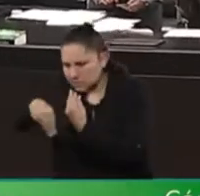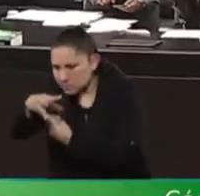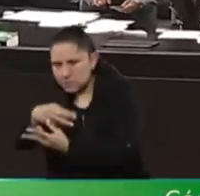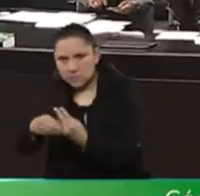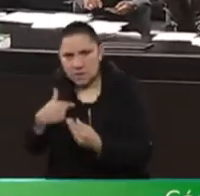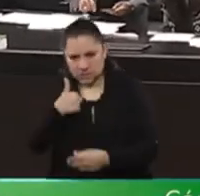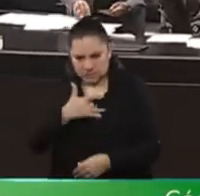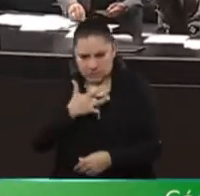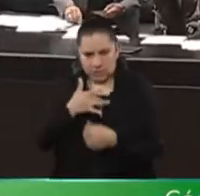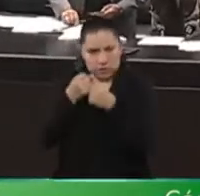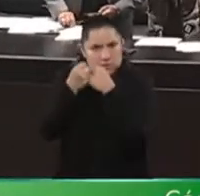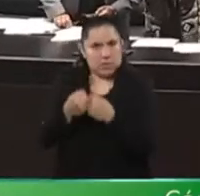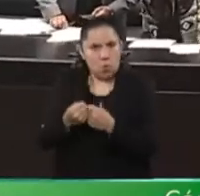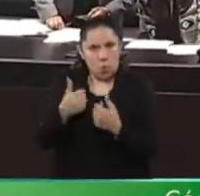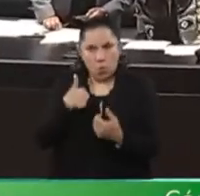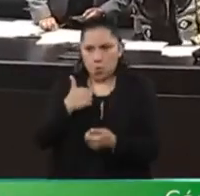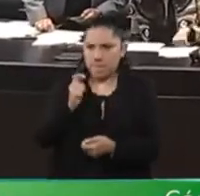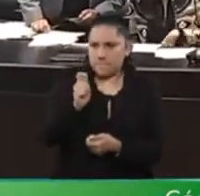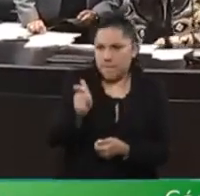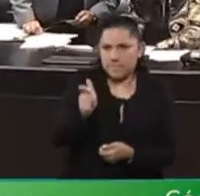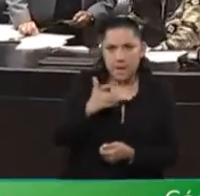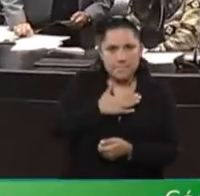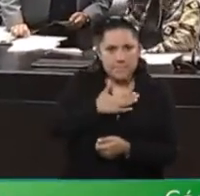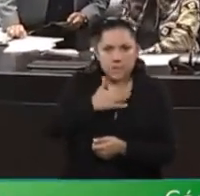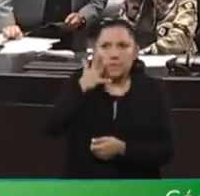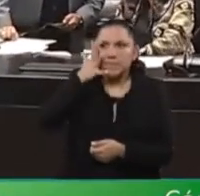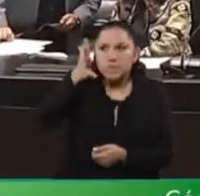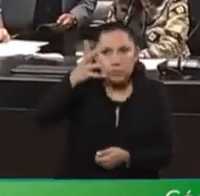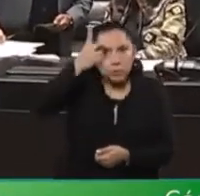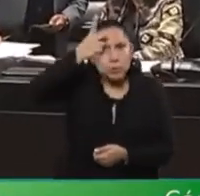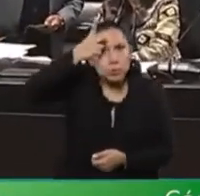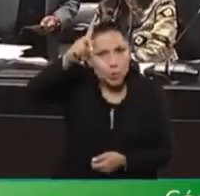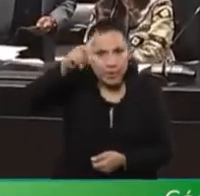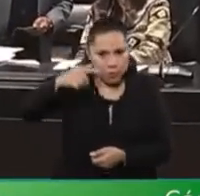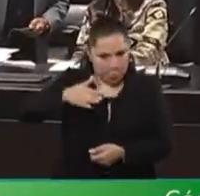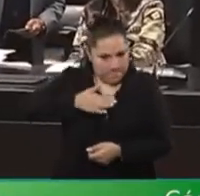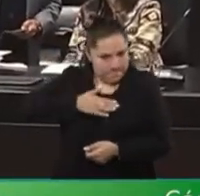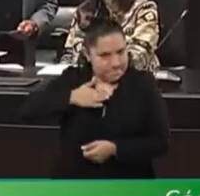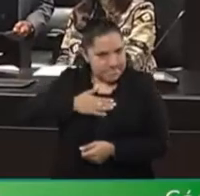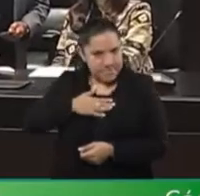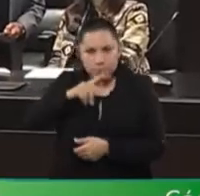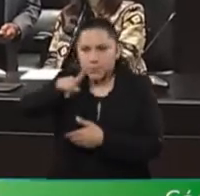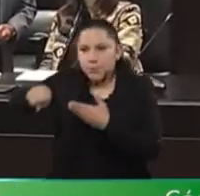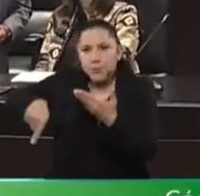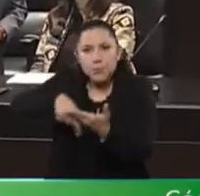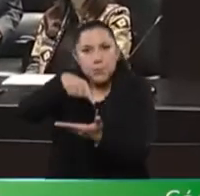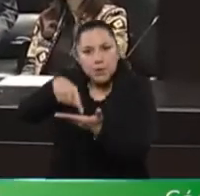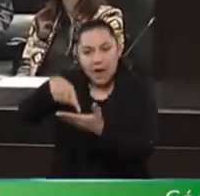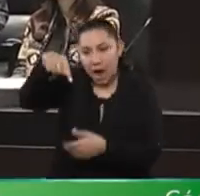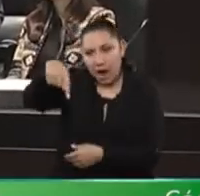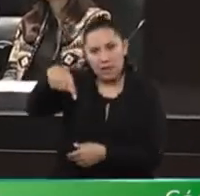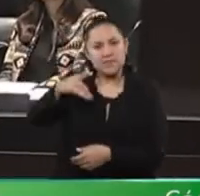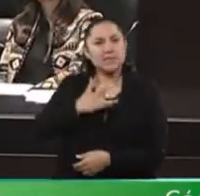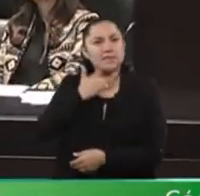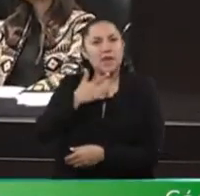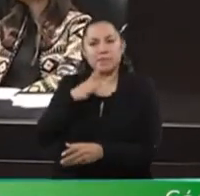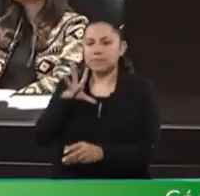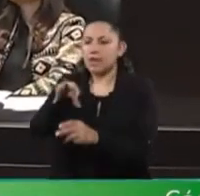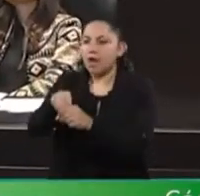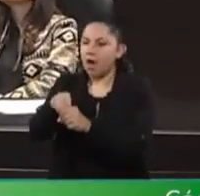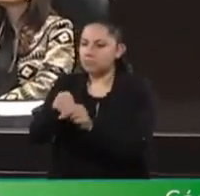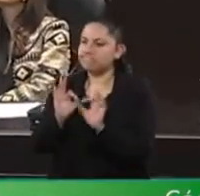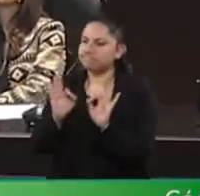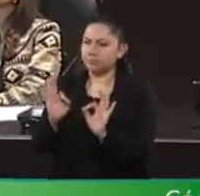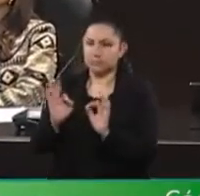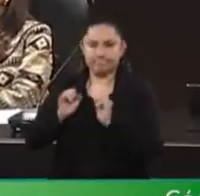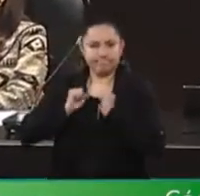jamás podrán ser dueños de su propio destino dueños de ese espacio donde todos buscamos sentirnos seguros y ese sector